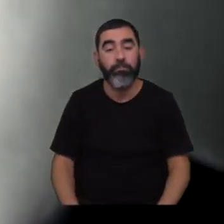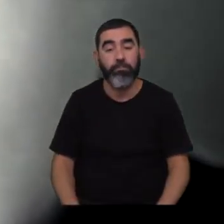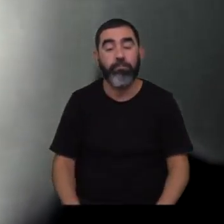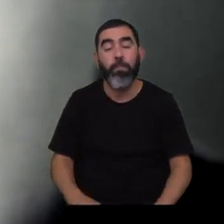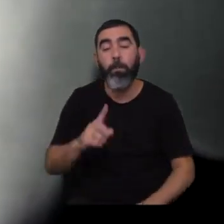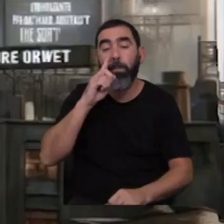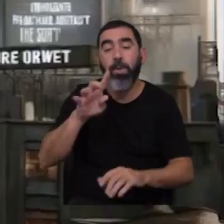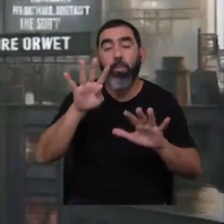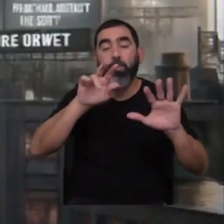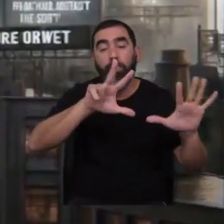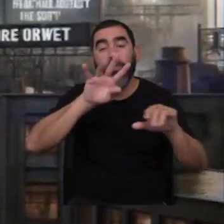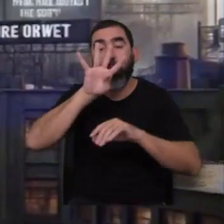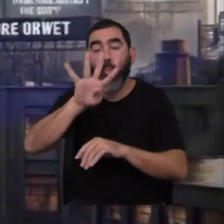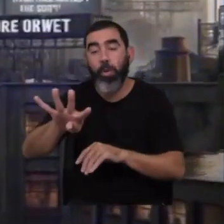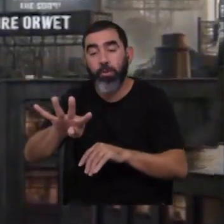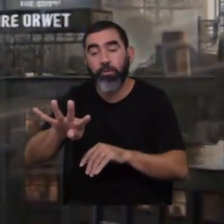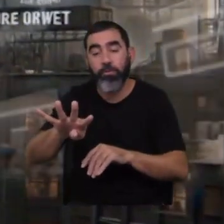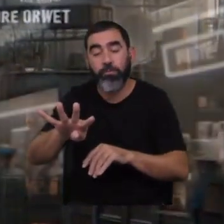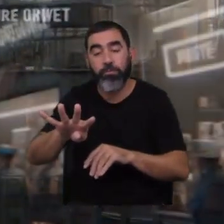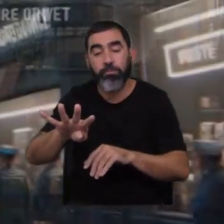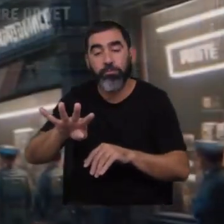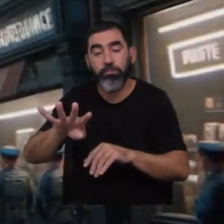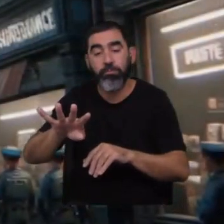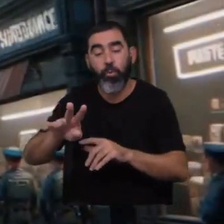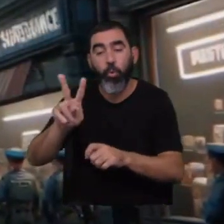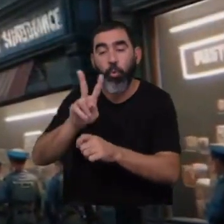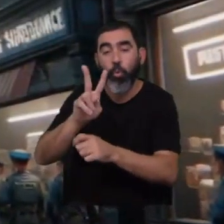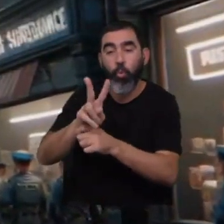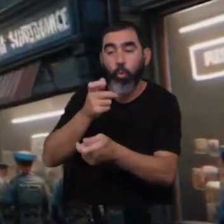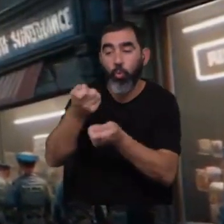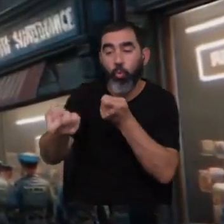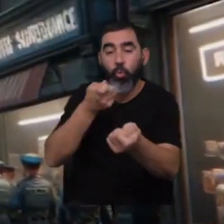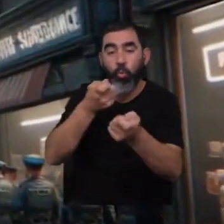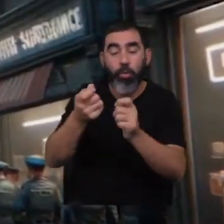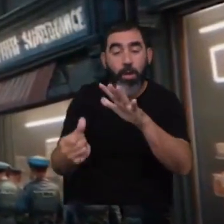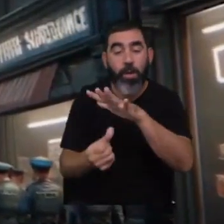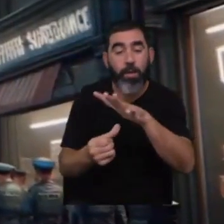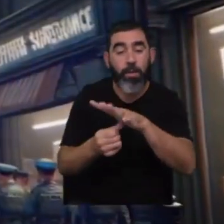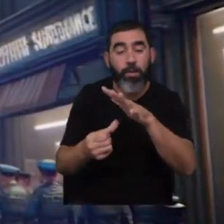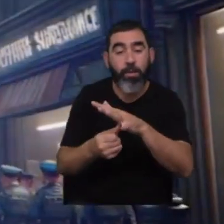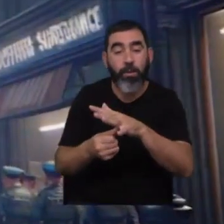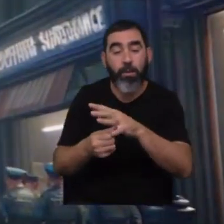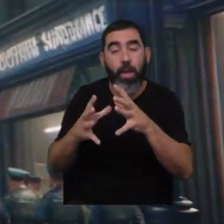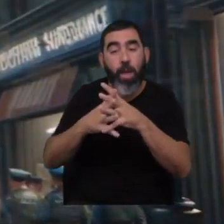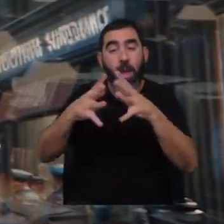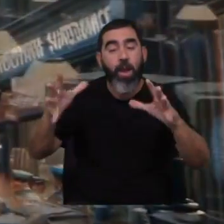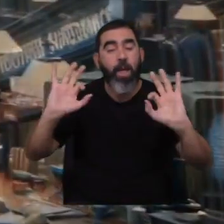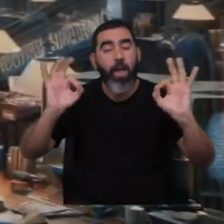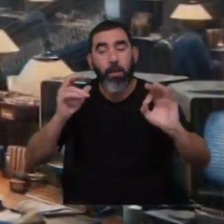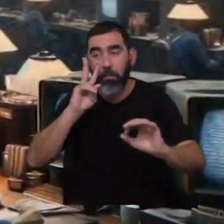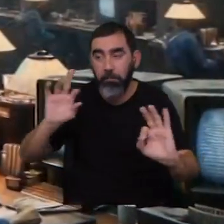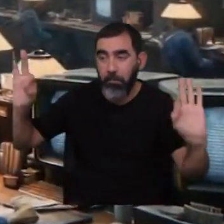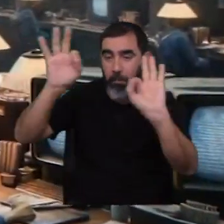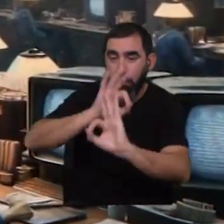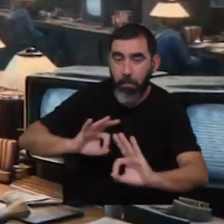En 1984 hay un régimen totalitario que controla todo a través de su líder, Big Brother, un hermano mayor que nadie vio